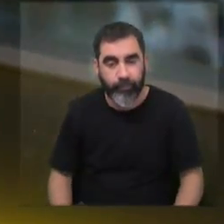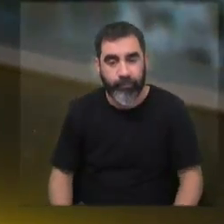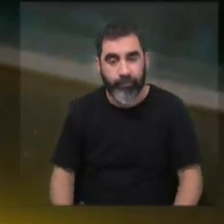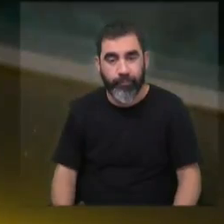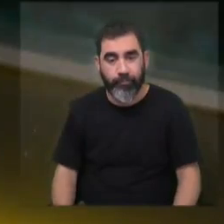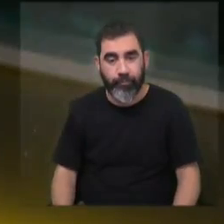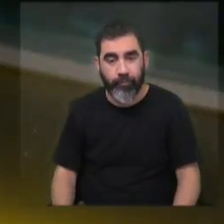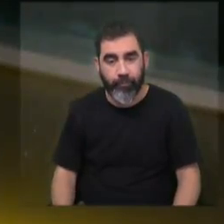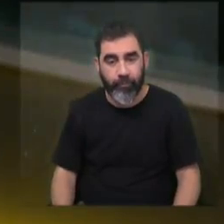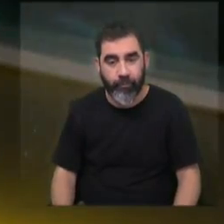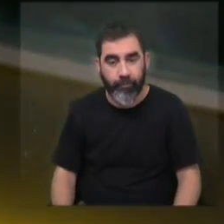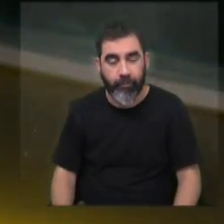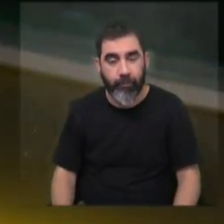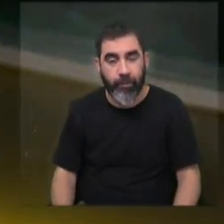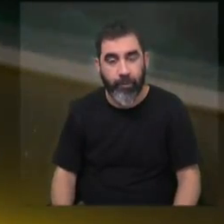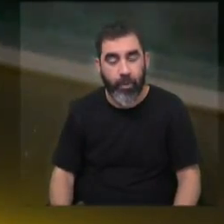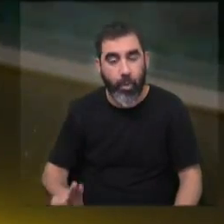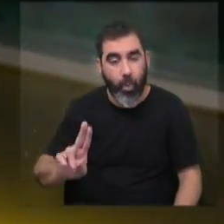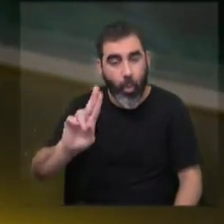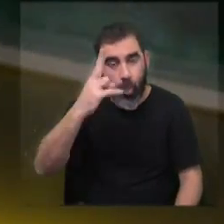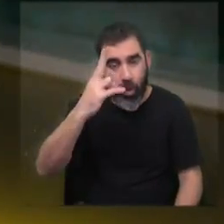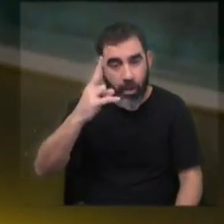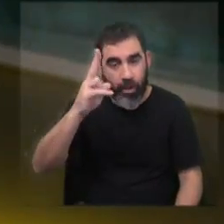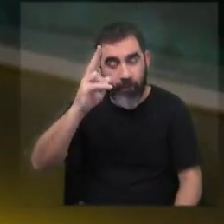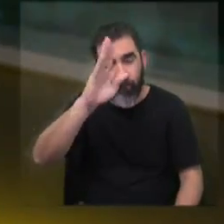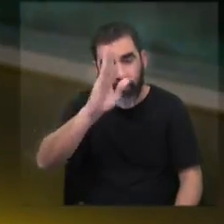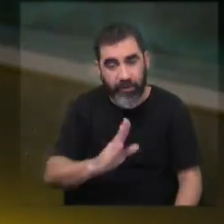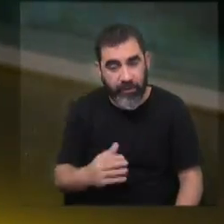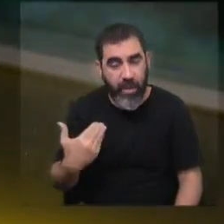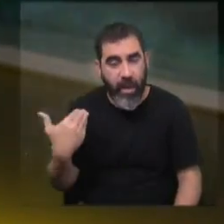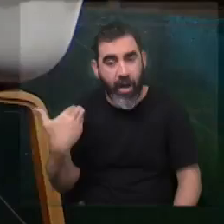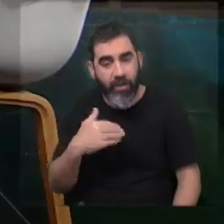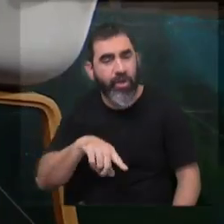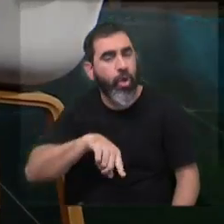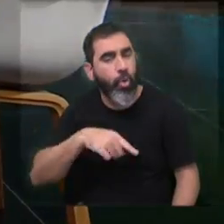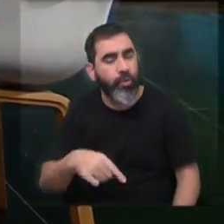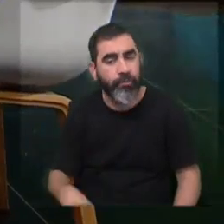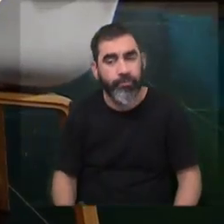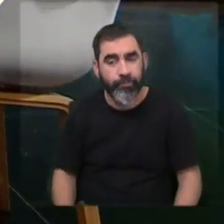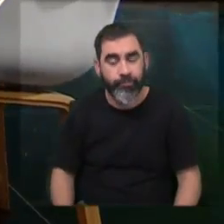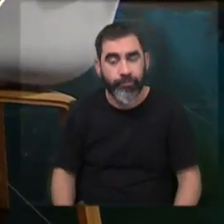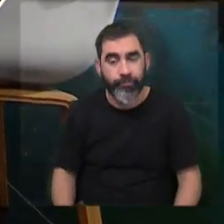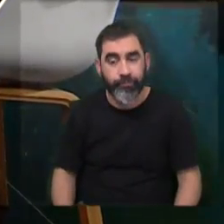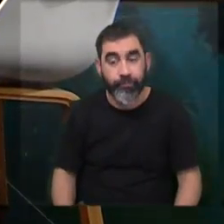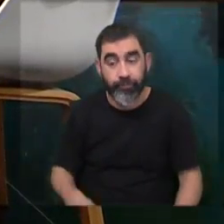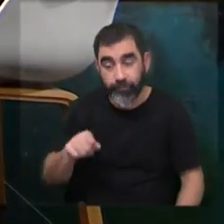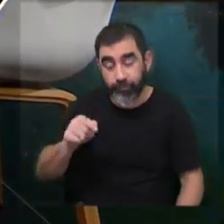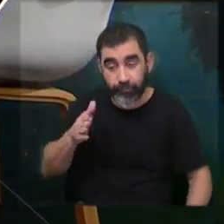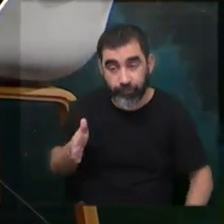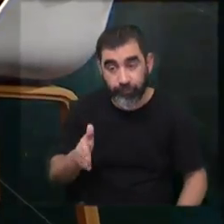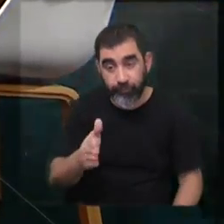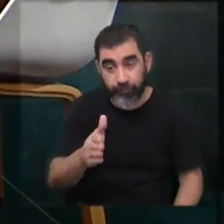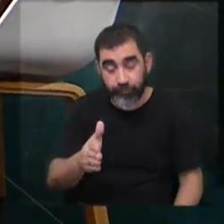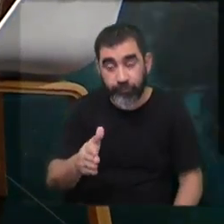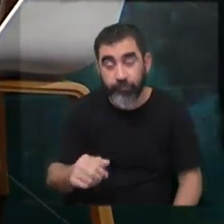Pero ¿qué tenemos? ¿Todo Uruguay y tenemos sur de Brasil, Argentina? Sí, sí, la familia donde está Austrolevia, la familia